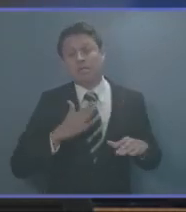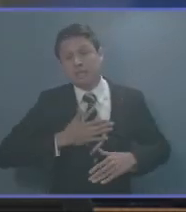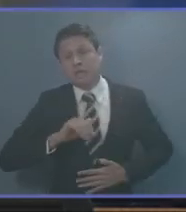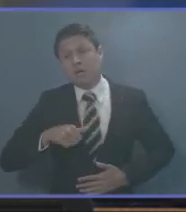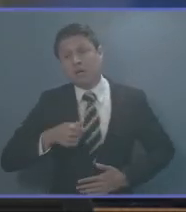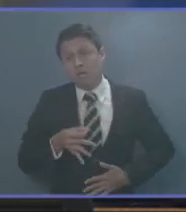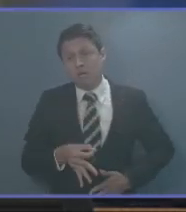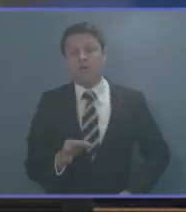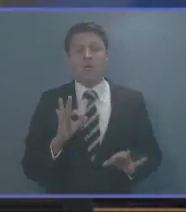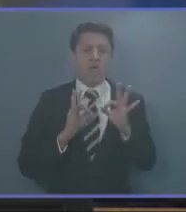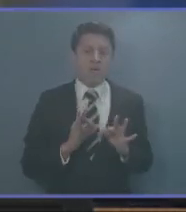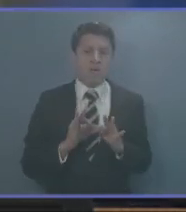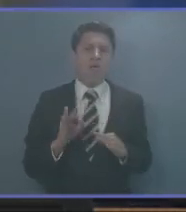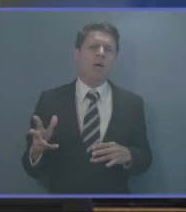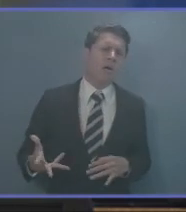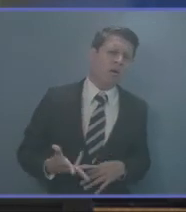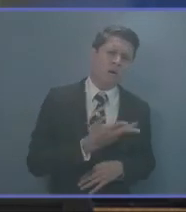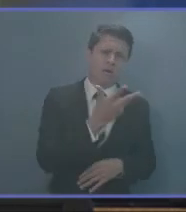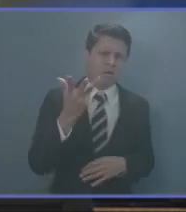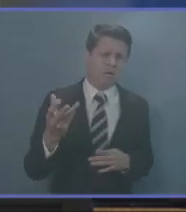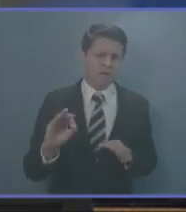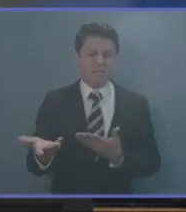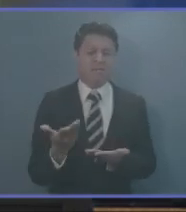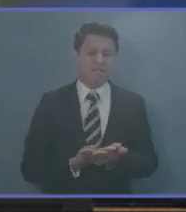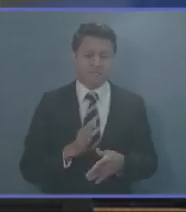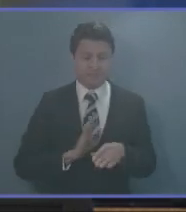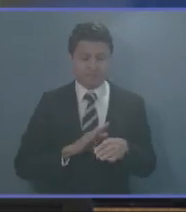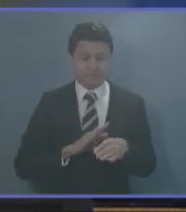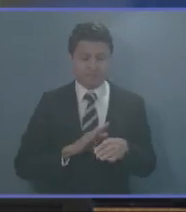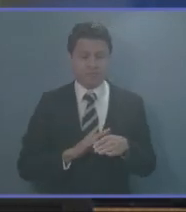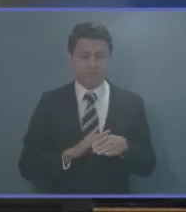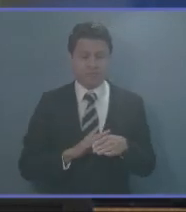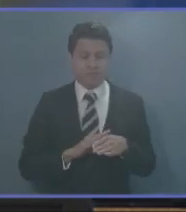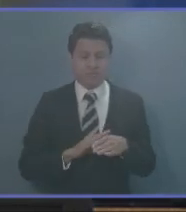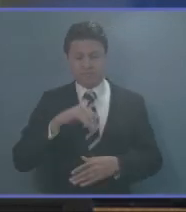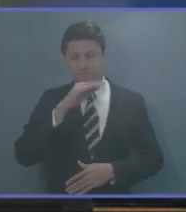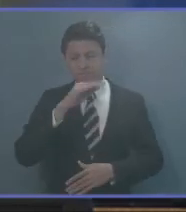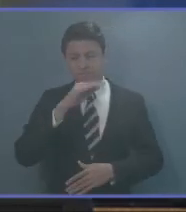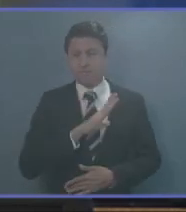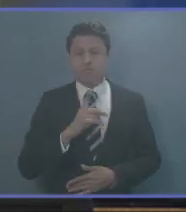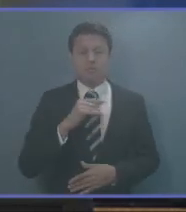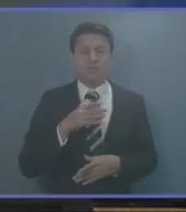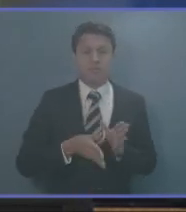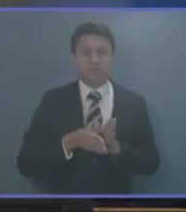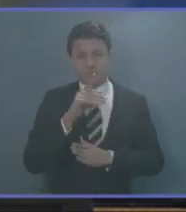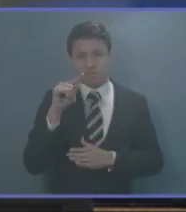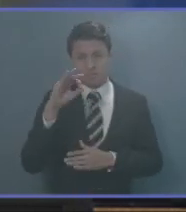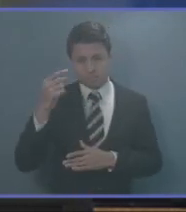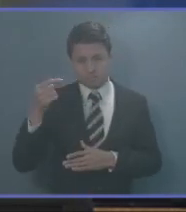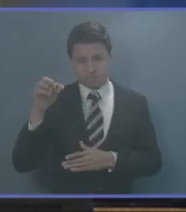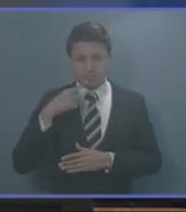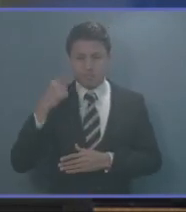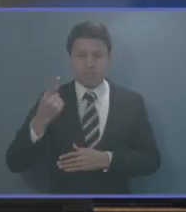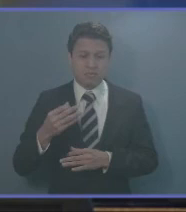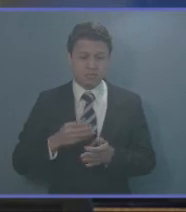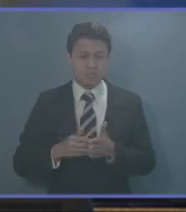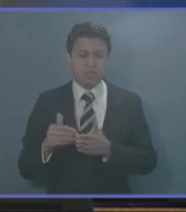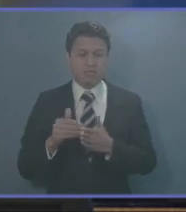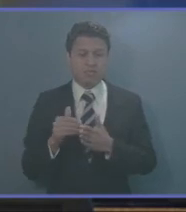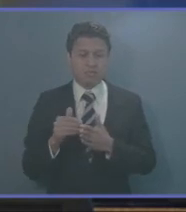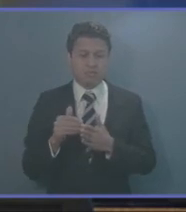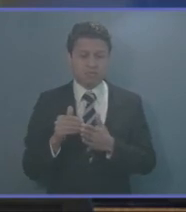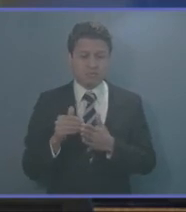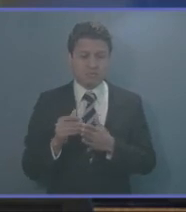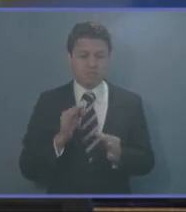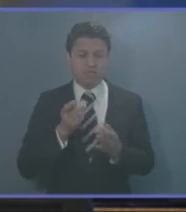alguna, y en todo caso solicitará al Fiscal General de la República que inicie la acción penal que corresponda ante